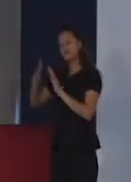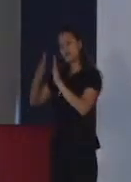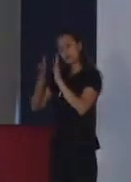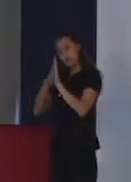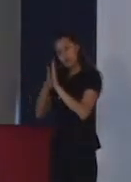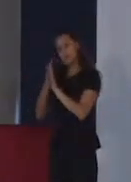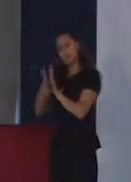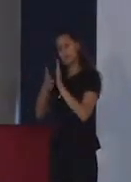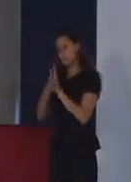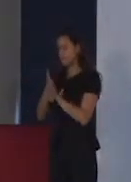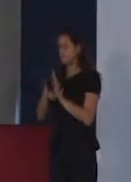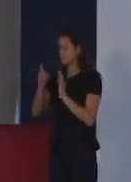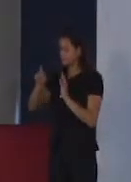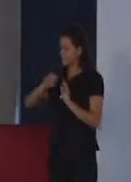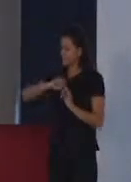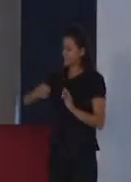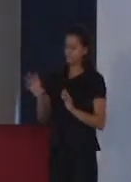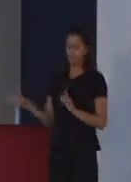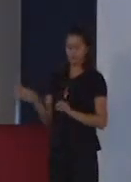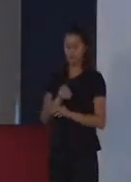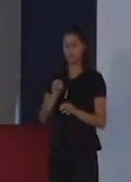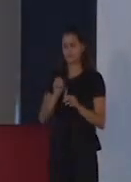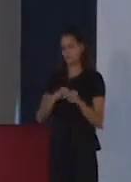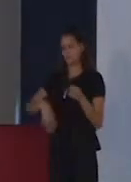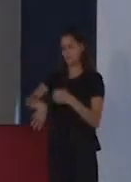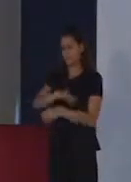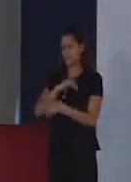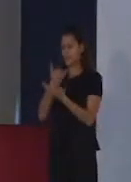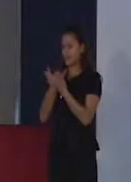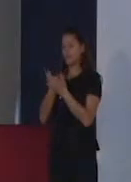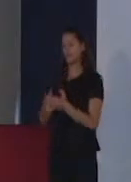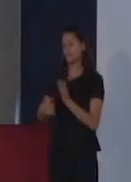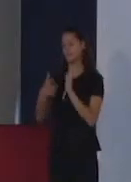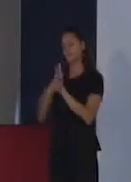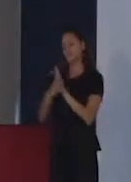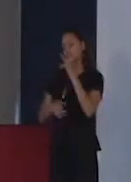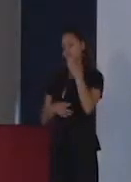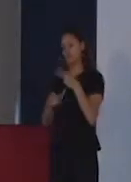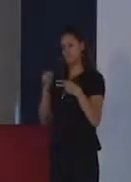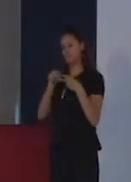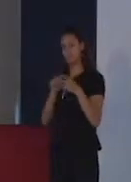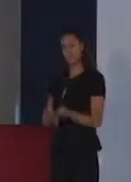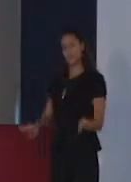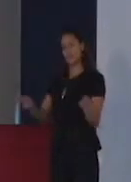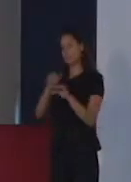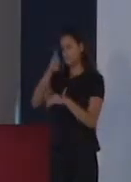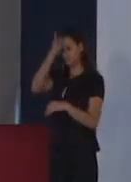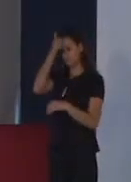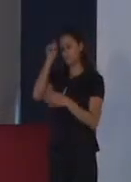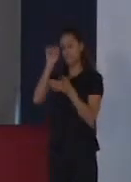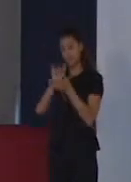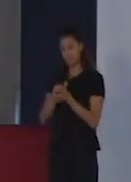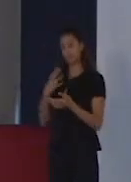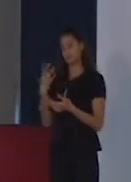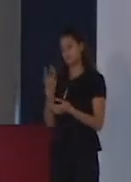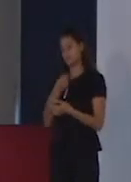del derecho a las poblaciones. En eso plantea dos cosas que sí son fundamentales y en eso sí tenemos que ser